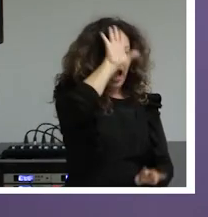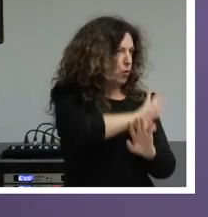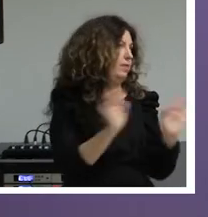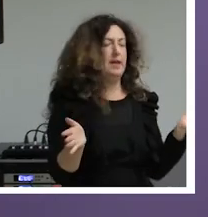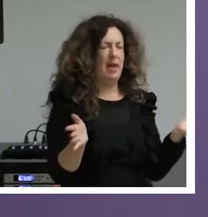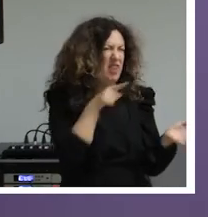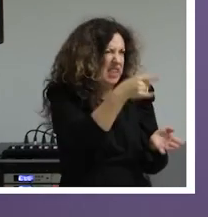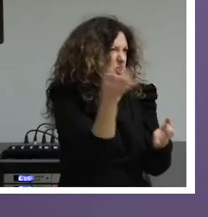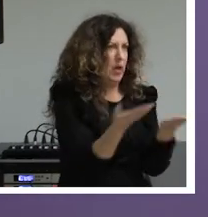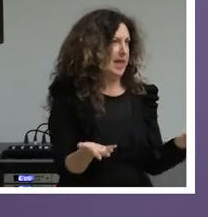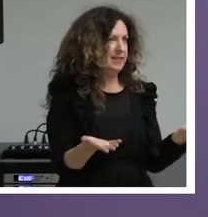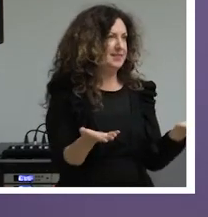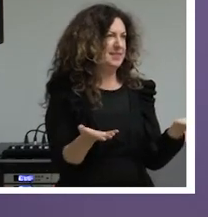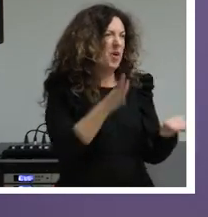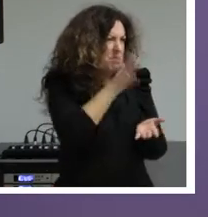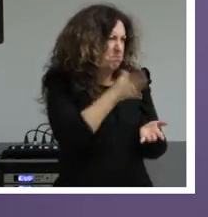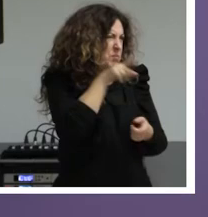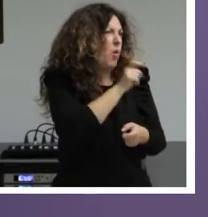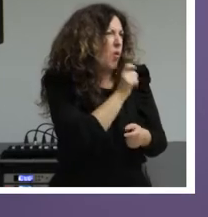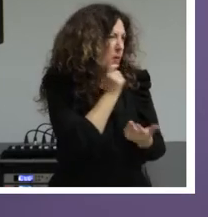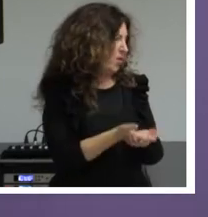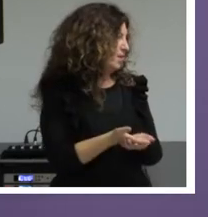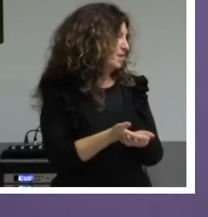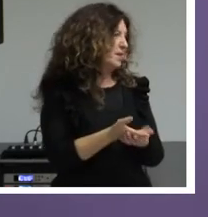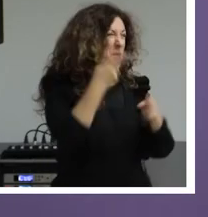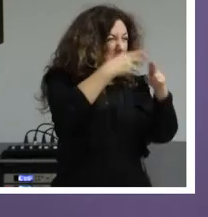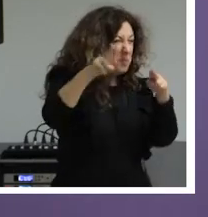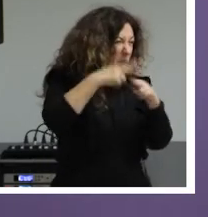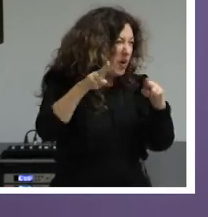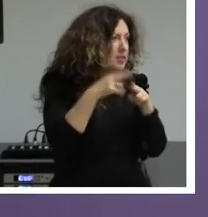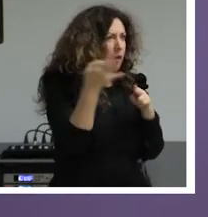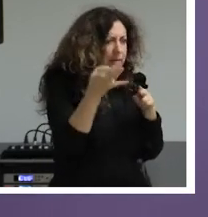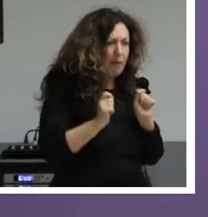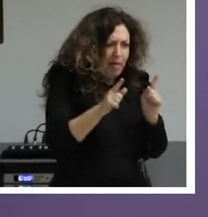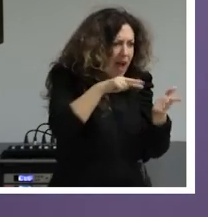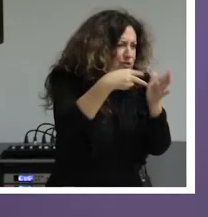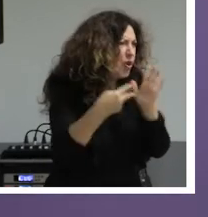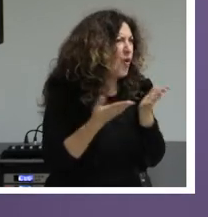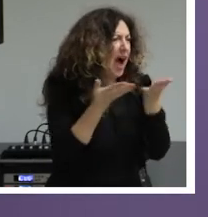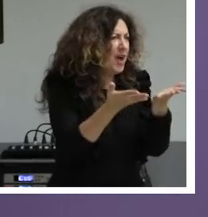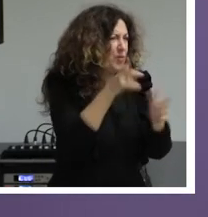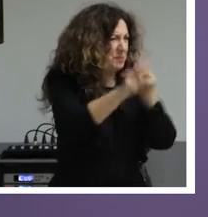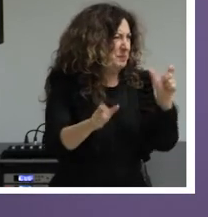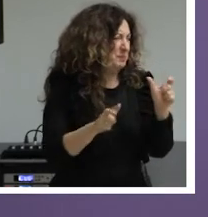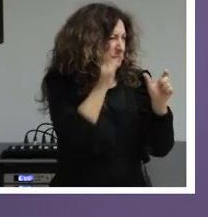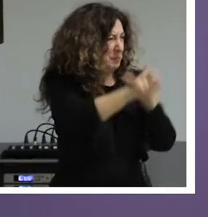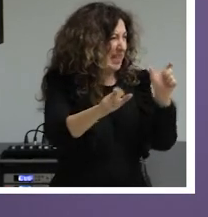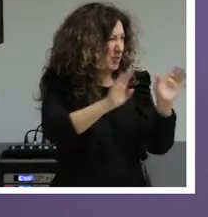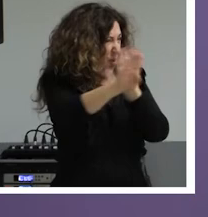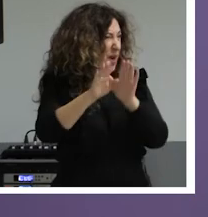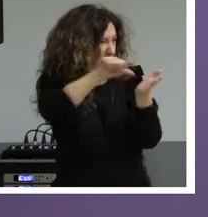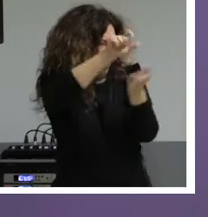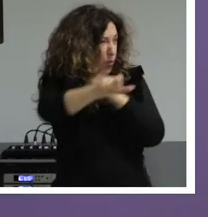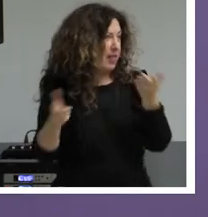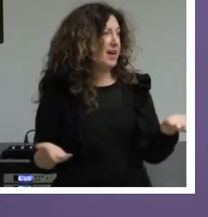escuchar la reivindicaciones de los vecinos se encaran con los vecinos y yo estaba sentado alucinando diciendo Pero bueno